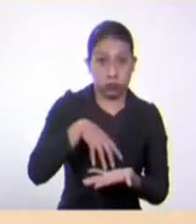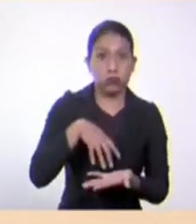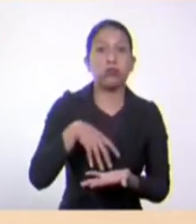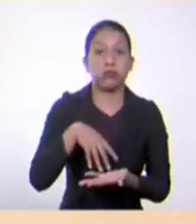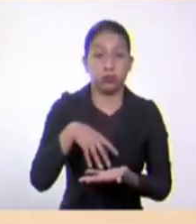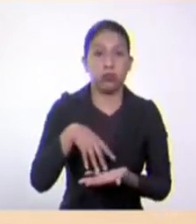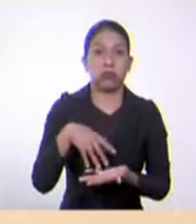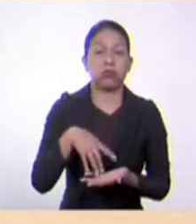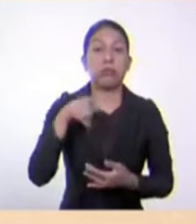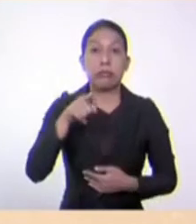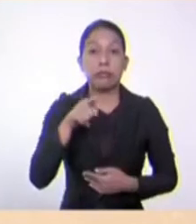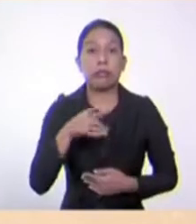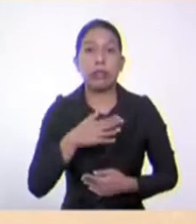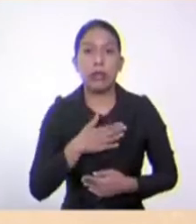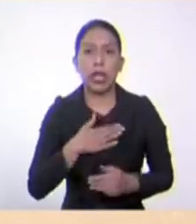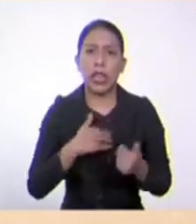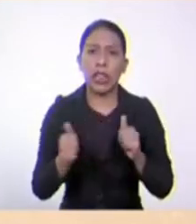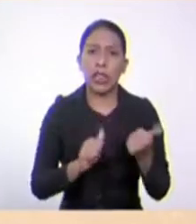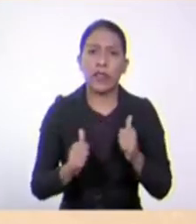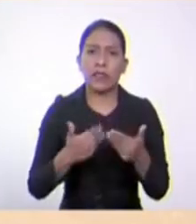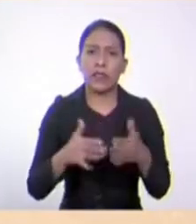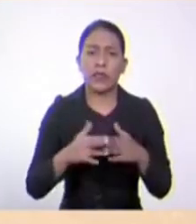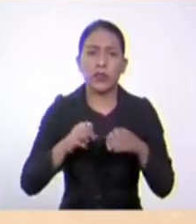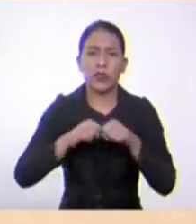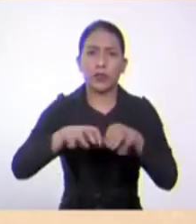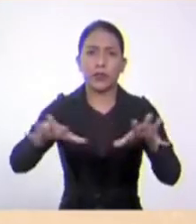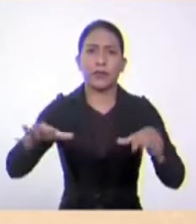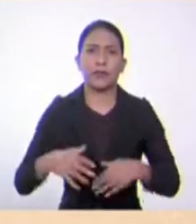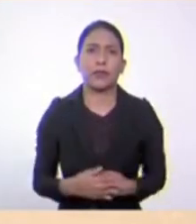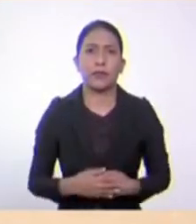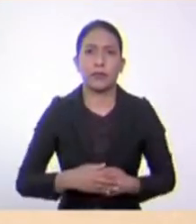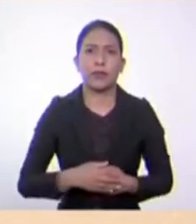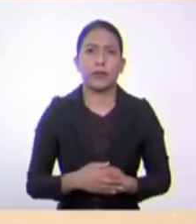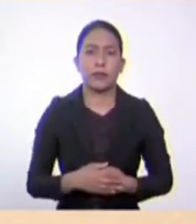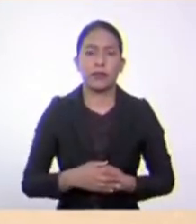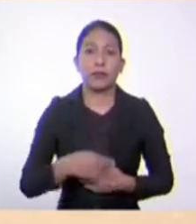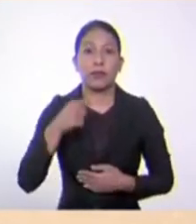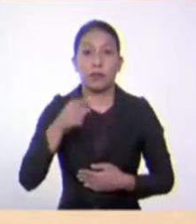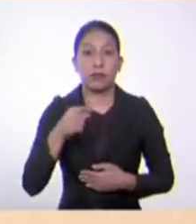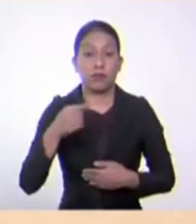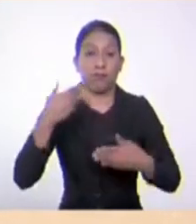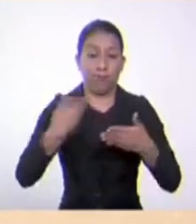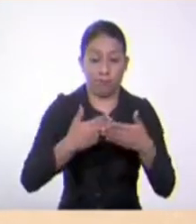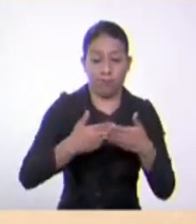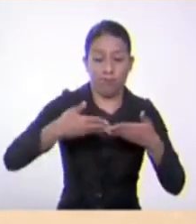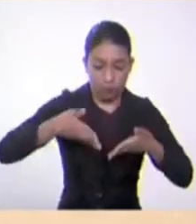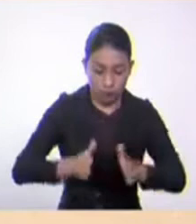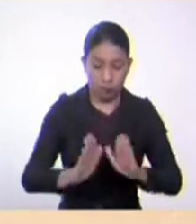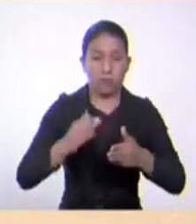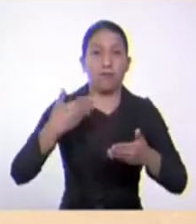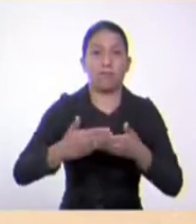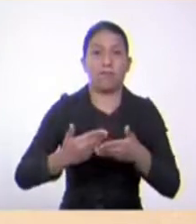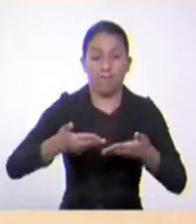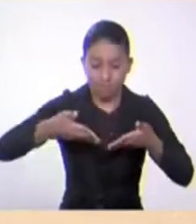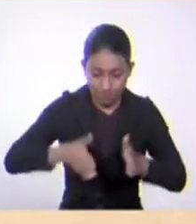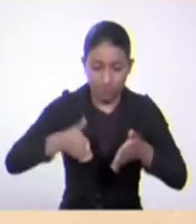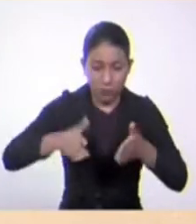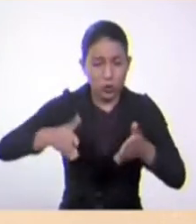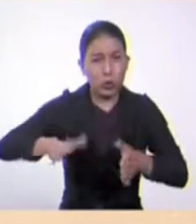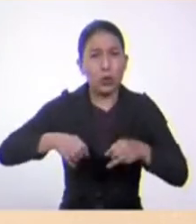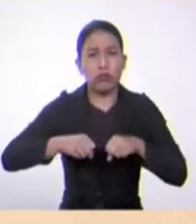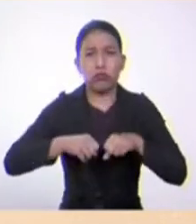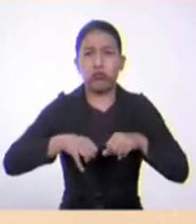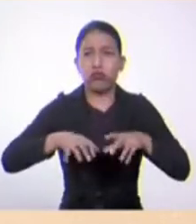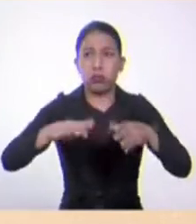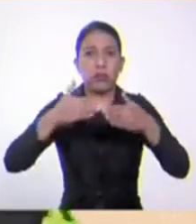que varían mediante su reproducción, dando origen a sus descendientes con caracteres diferentes,